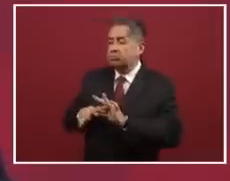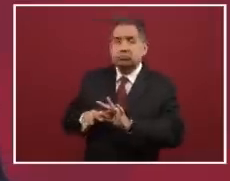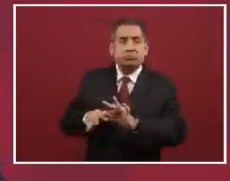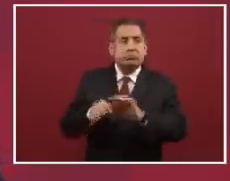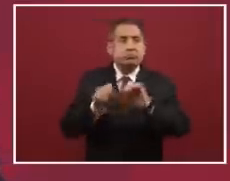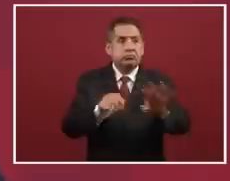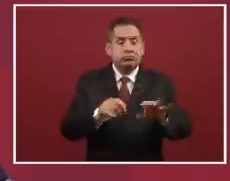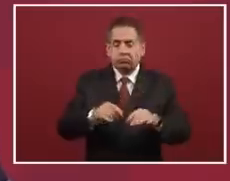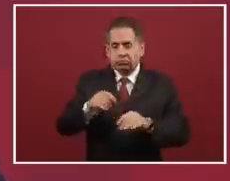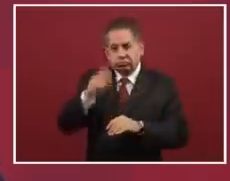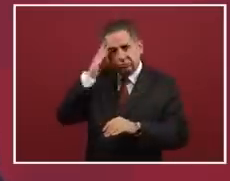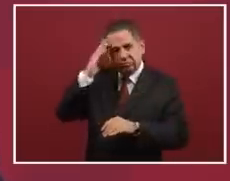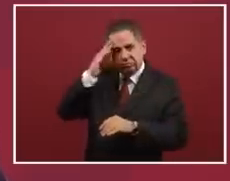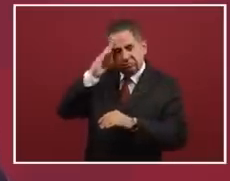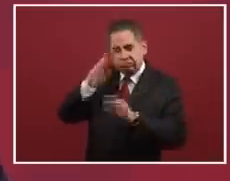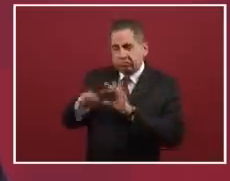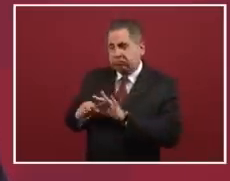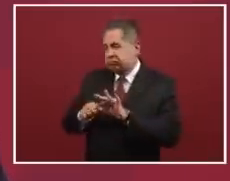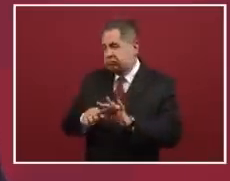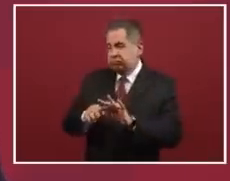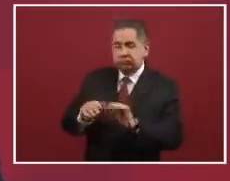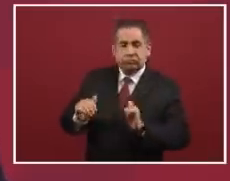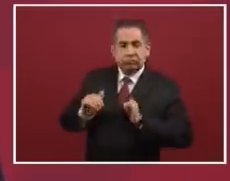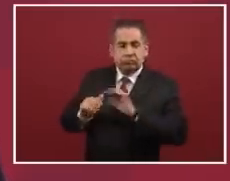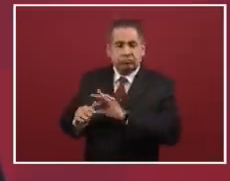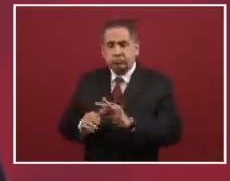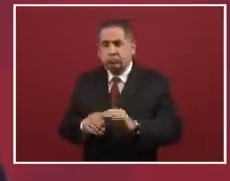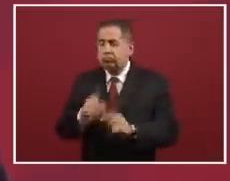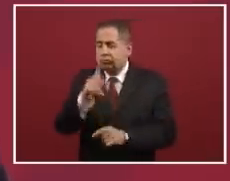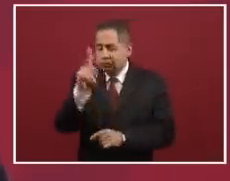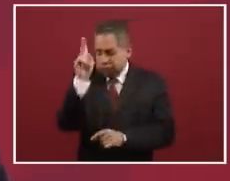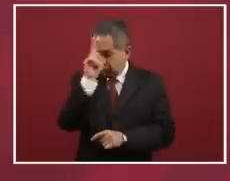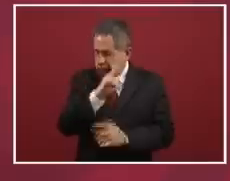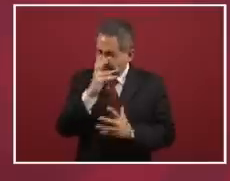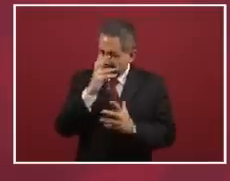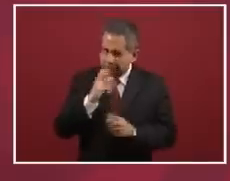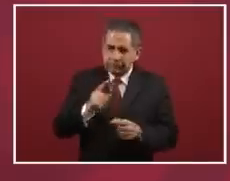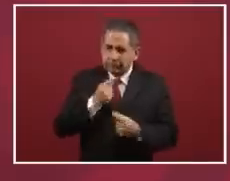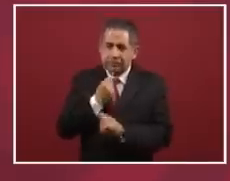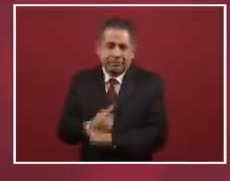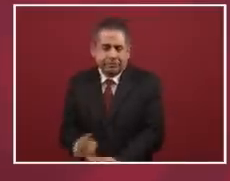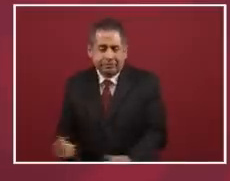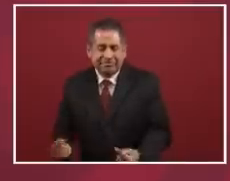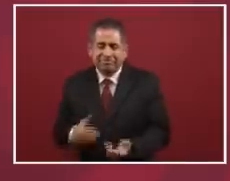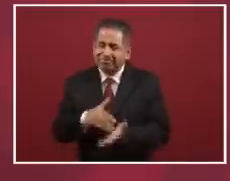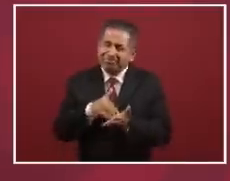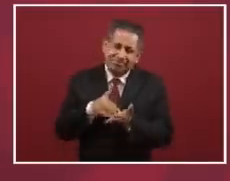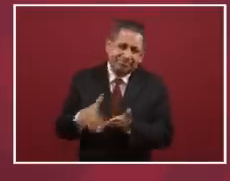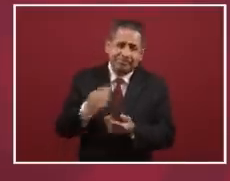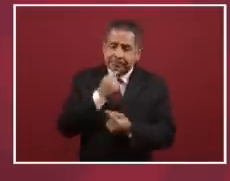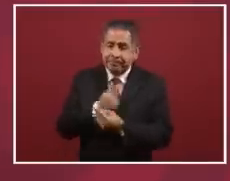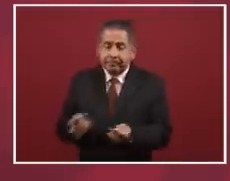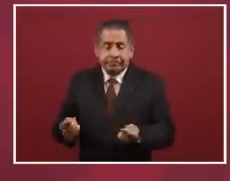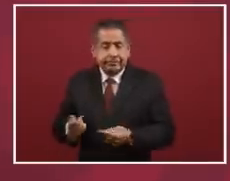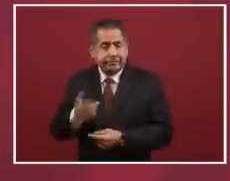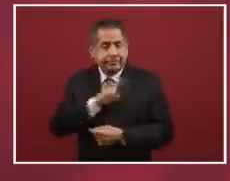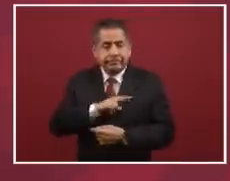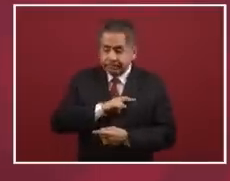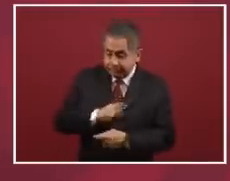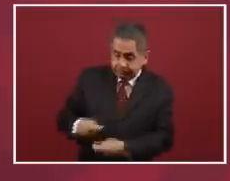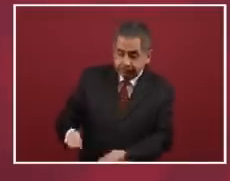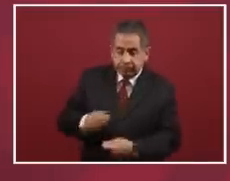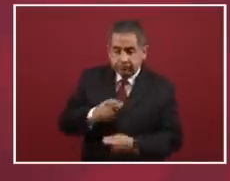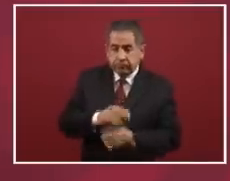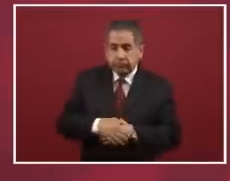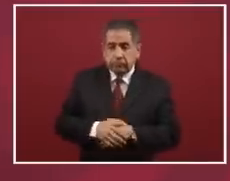El más desgarrador de todos estos tráficos es el de los niños. Son miles de niños, los rentan. O sea,